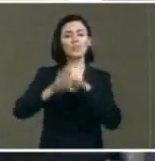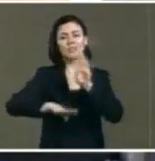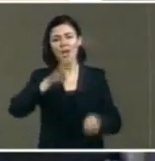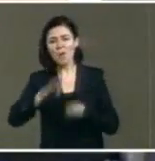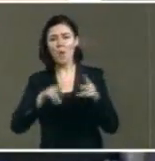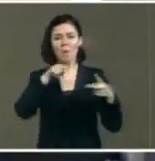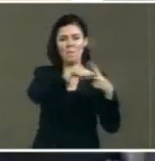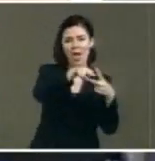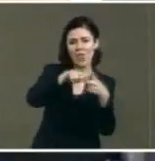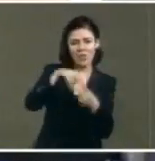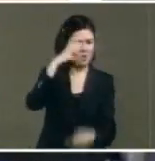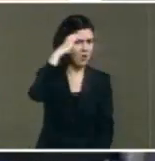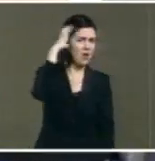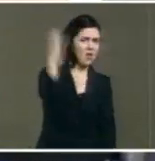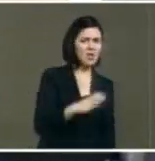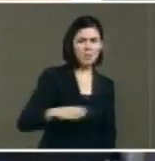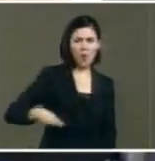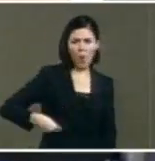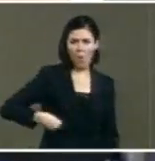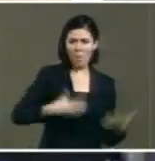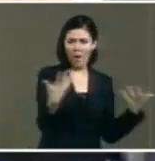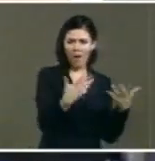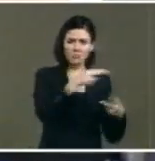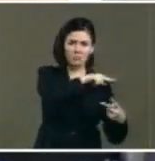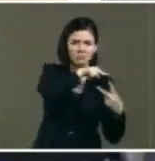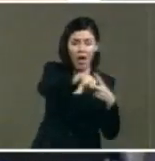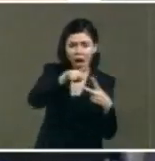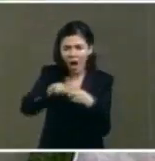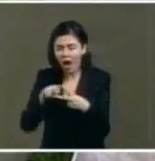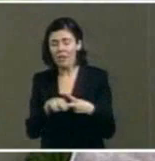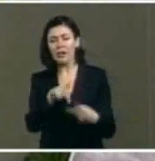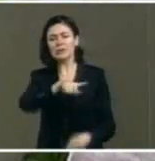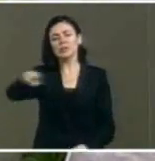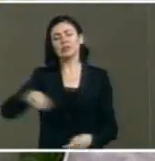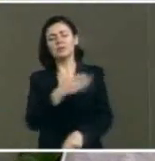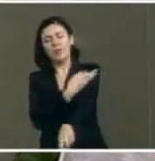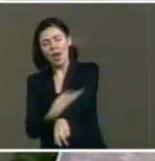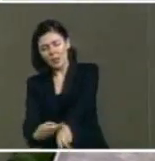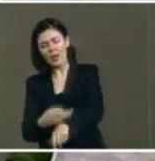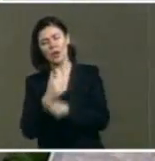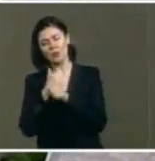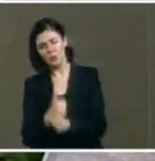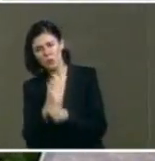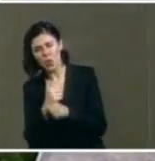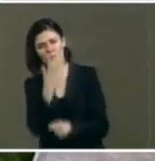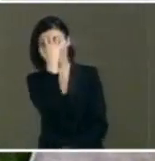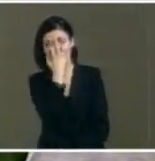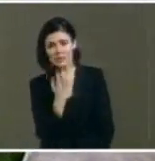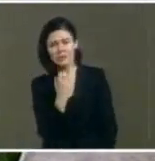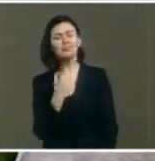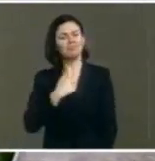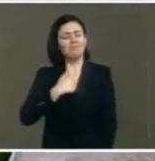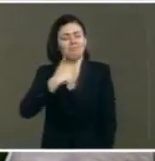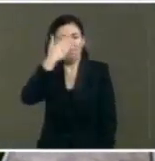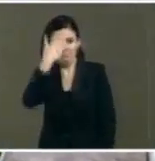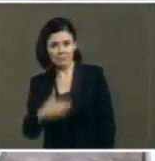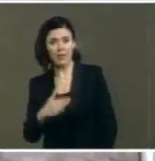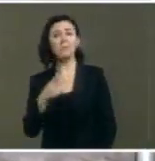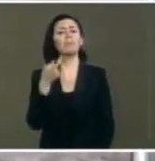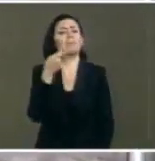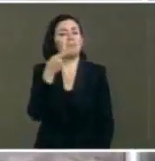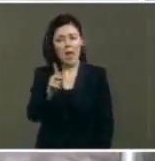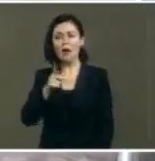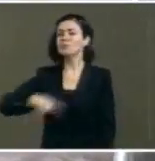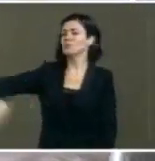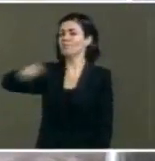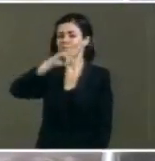esas víctimas a un ser humano y que se organizan en movimientos ciudadanos que nos exigen con rigor a las